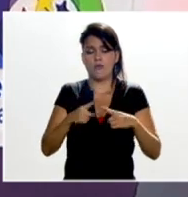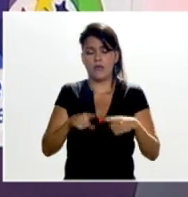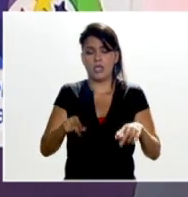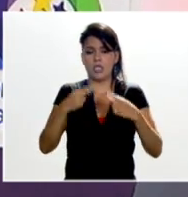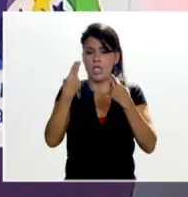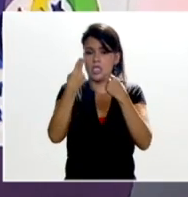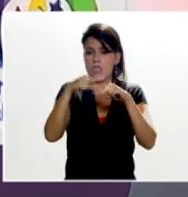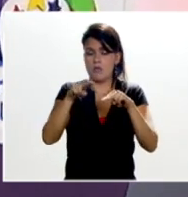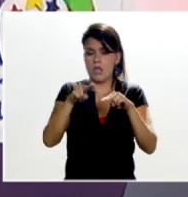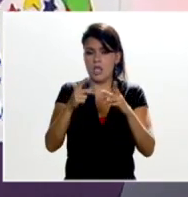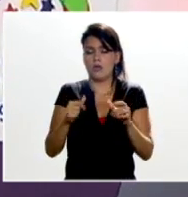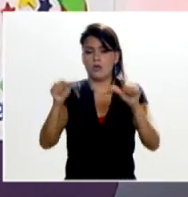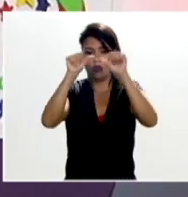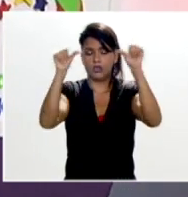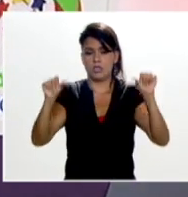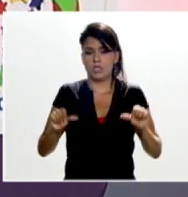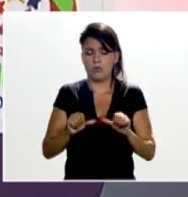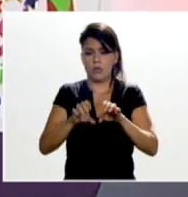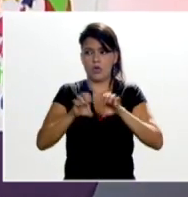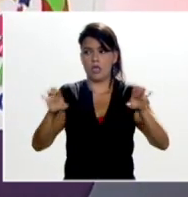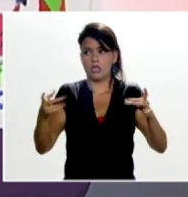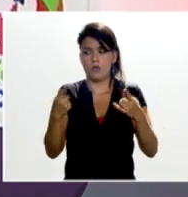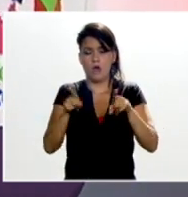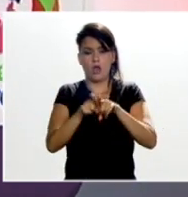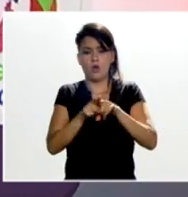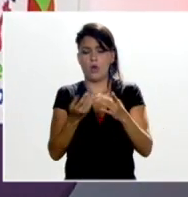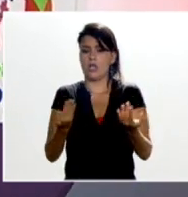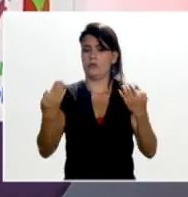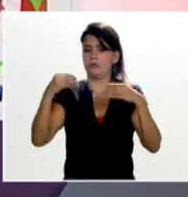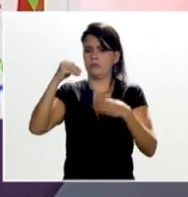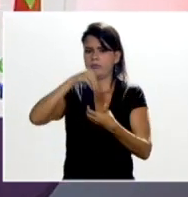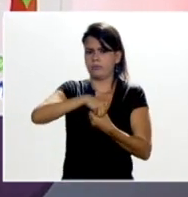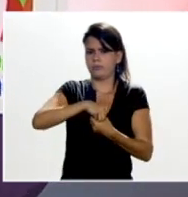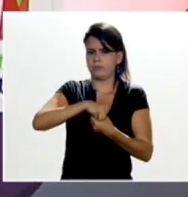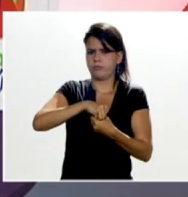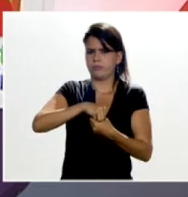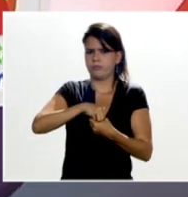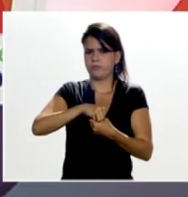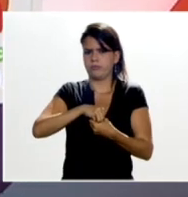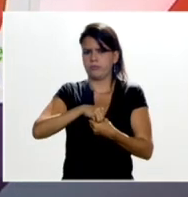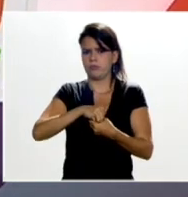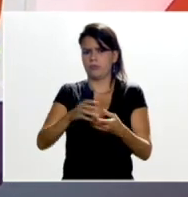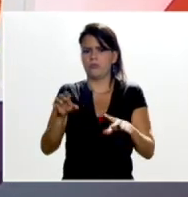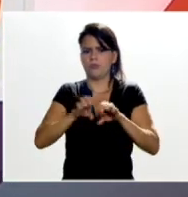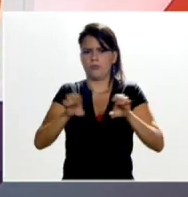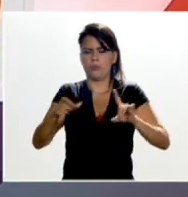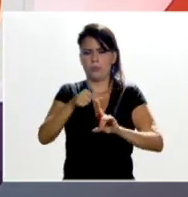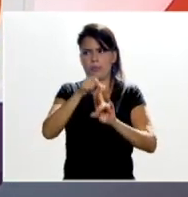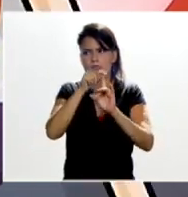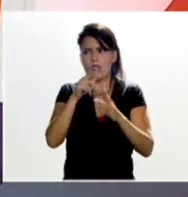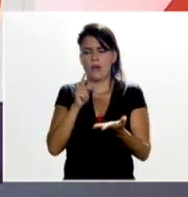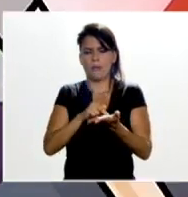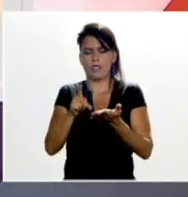niveles de nuestro sistema educativo, al igual que dentro de la modalidad, han participado de manera muy activa. Vamos a